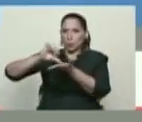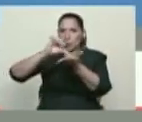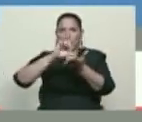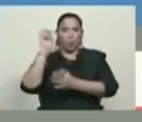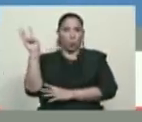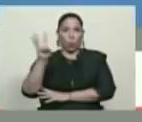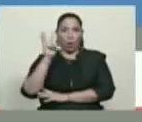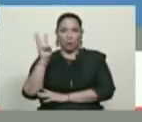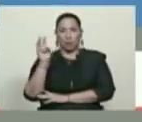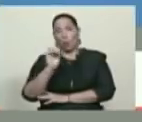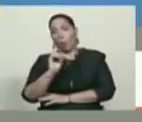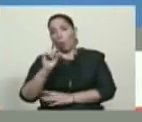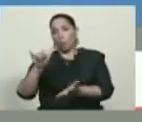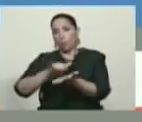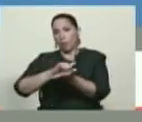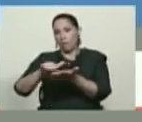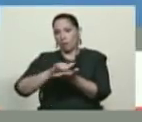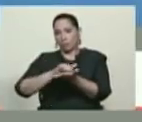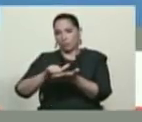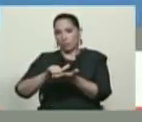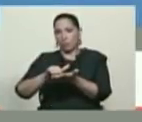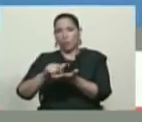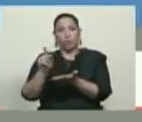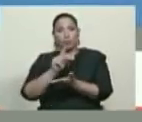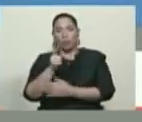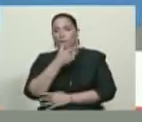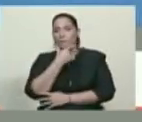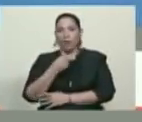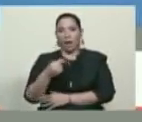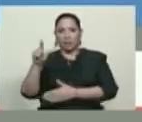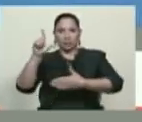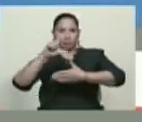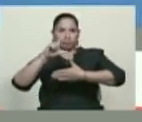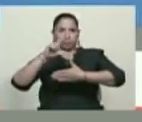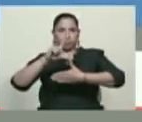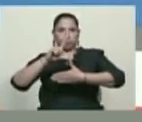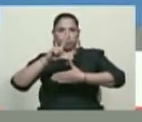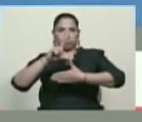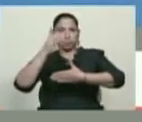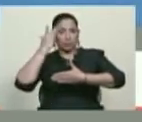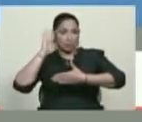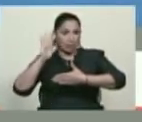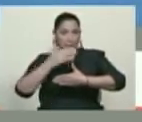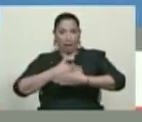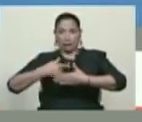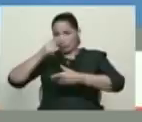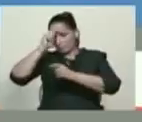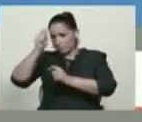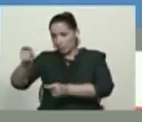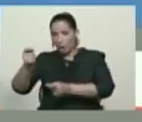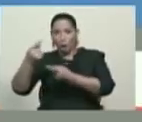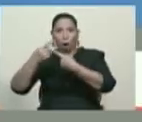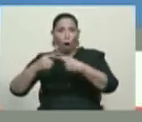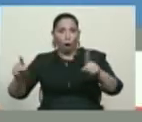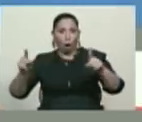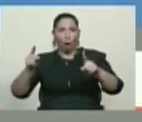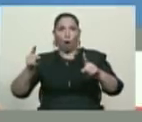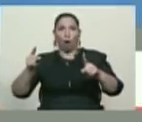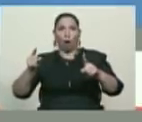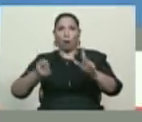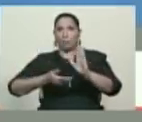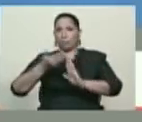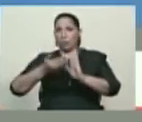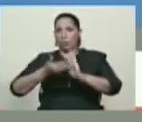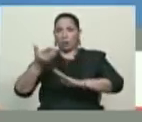York. No es sencillo en América Latina pretender otorgarle otra prioridad a